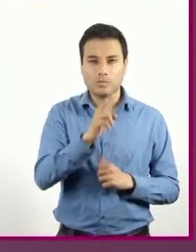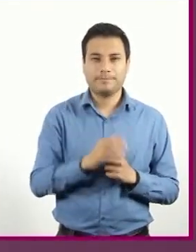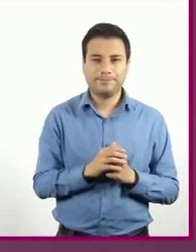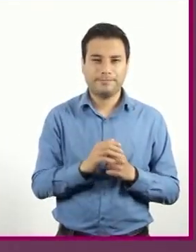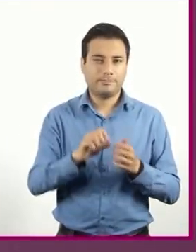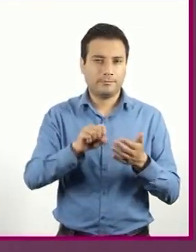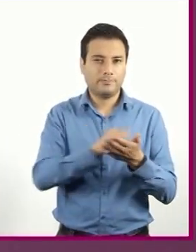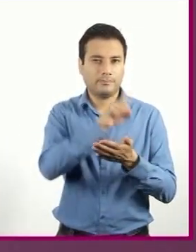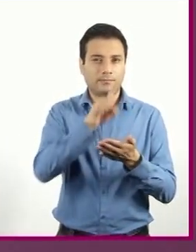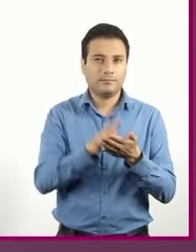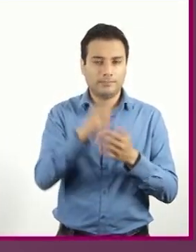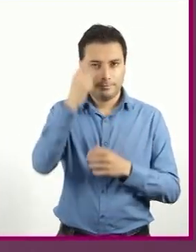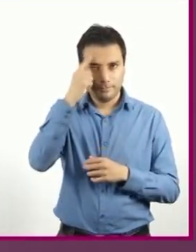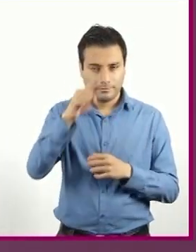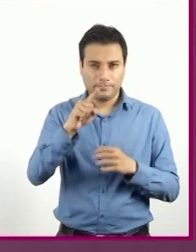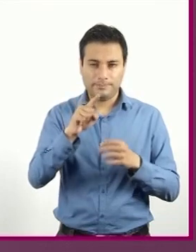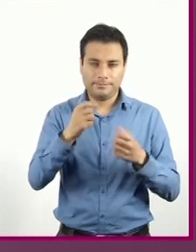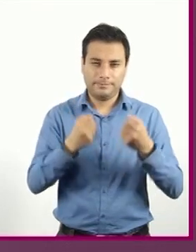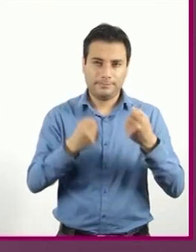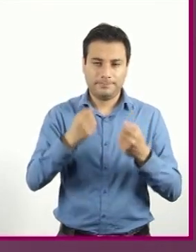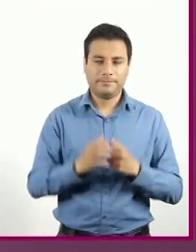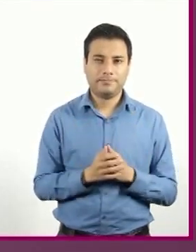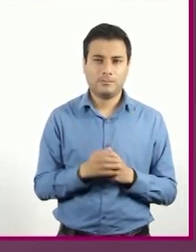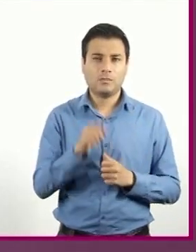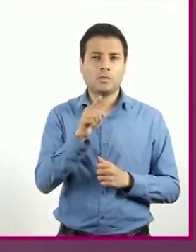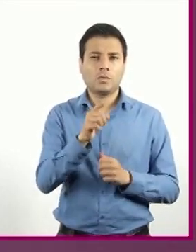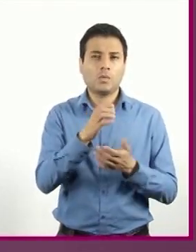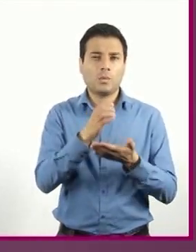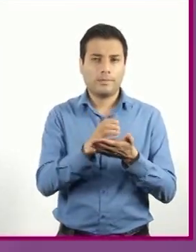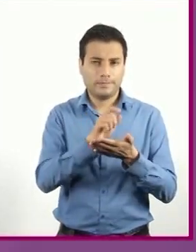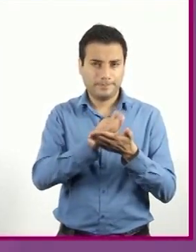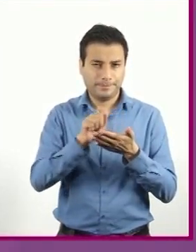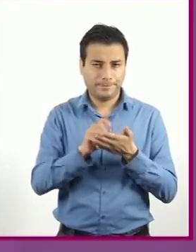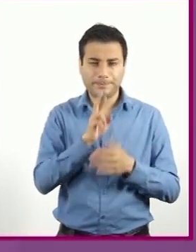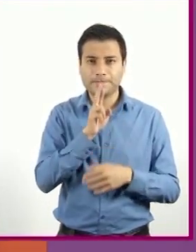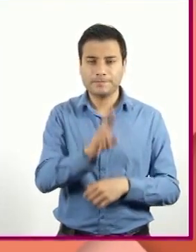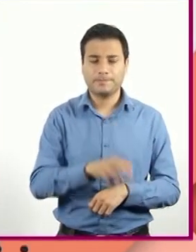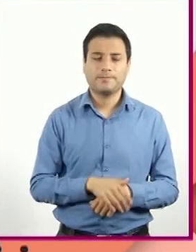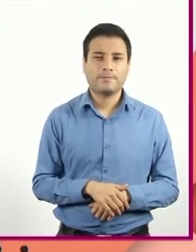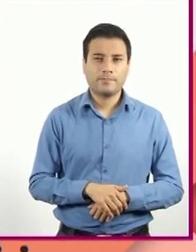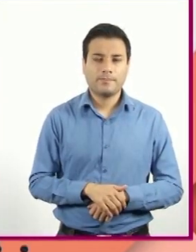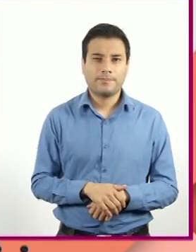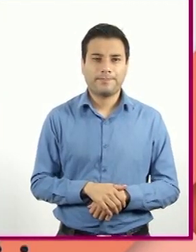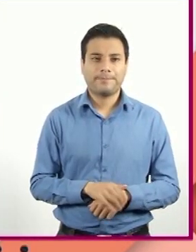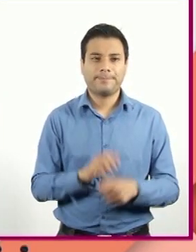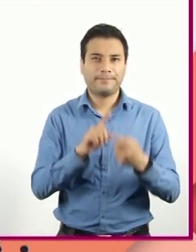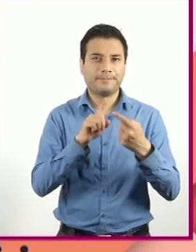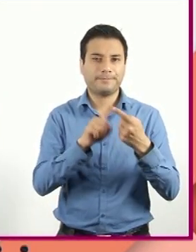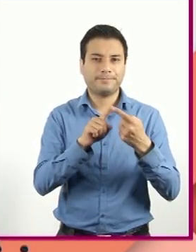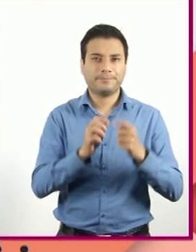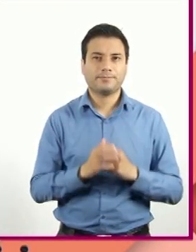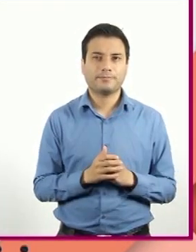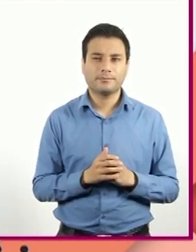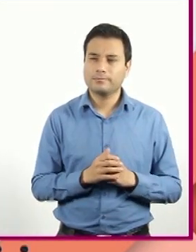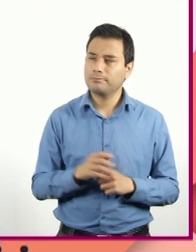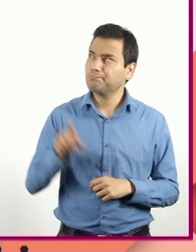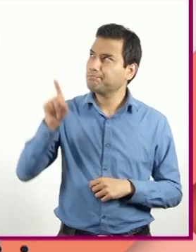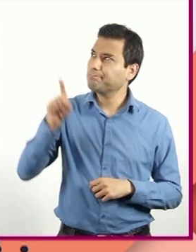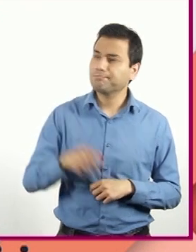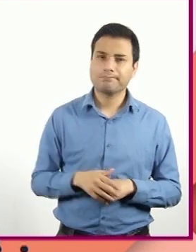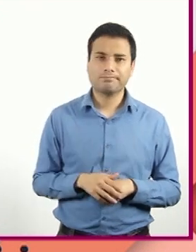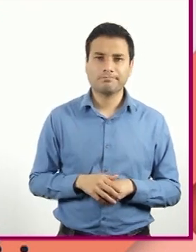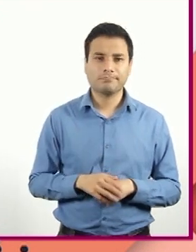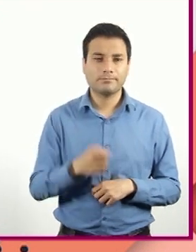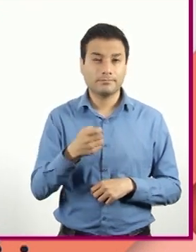para conducir. Anota en tu cuaderno las respuestas. 1. ¿Cómo está redactada la